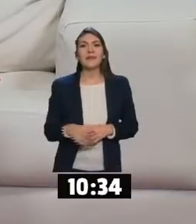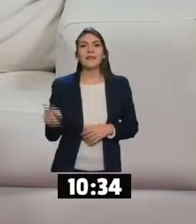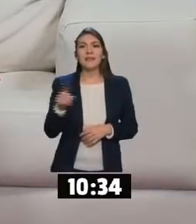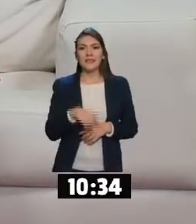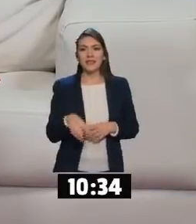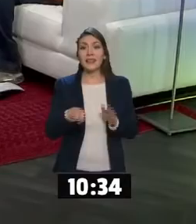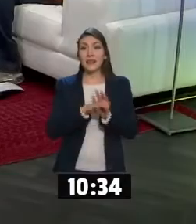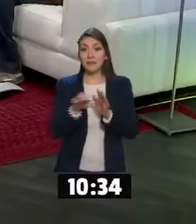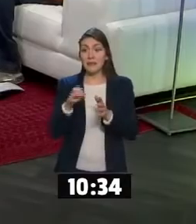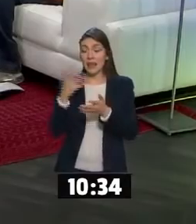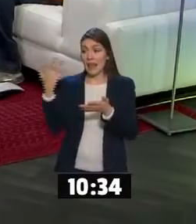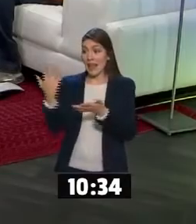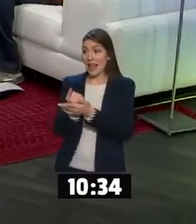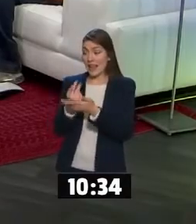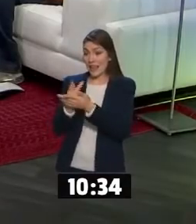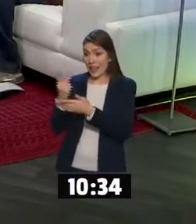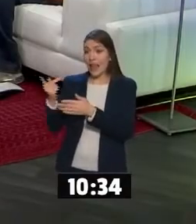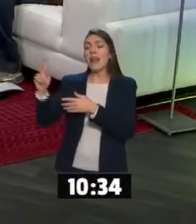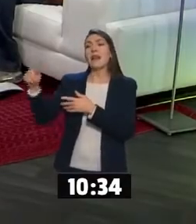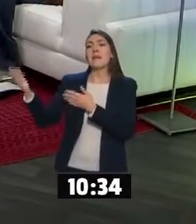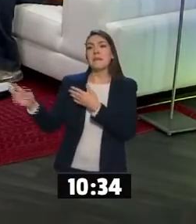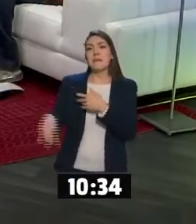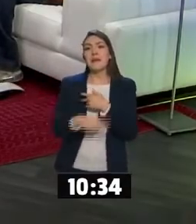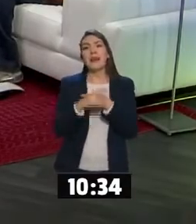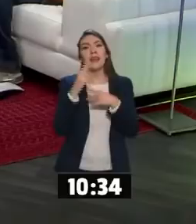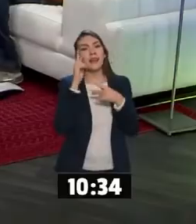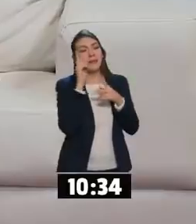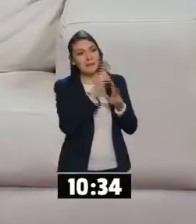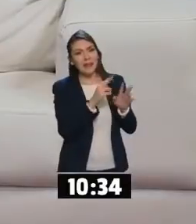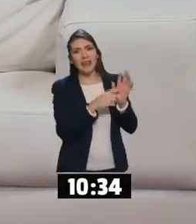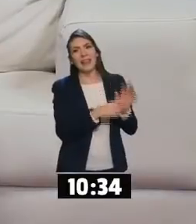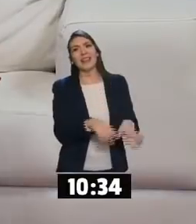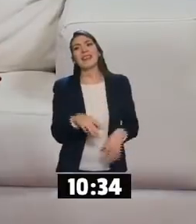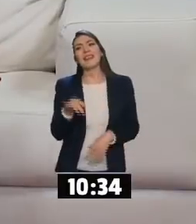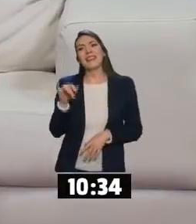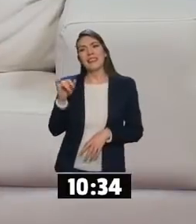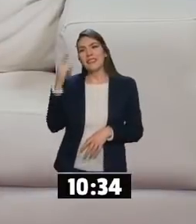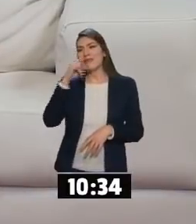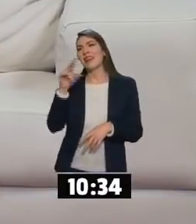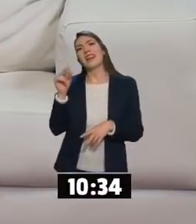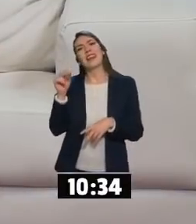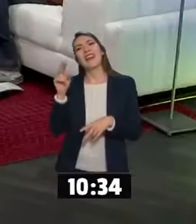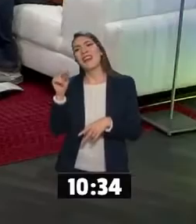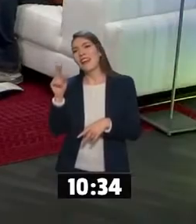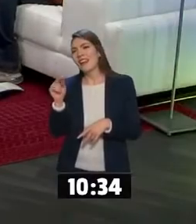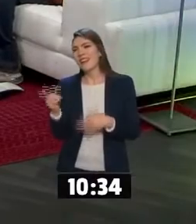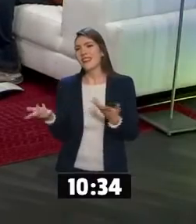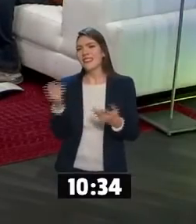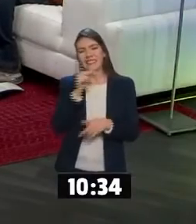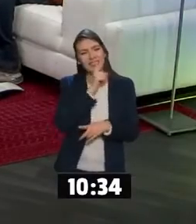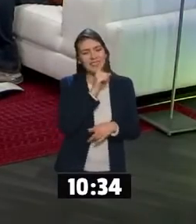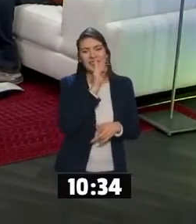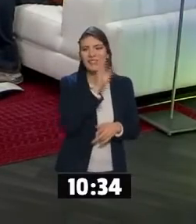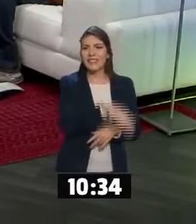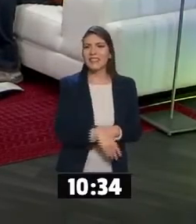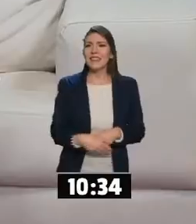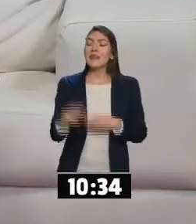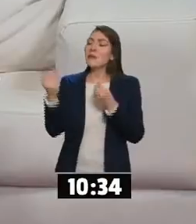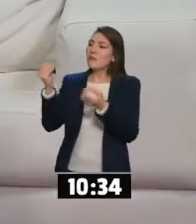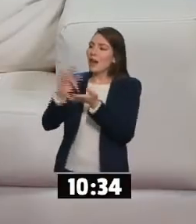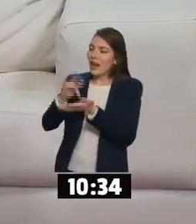Ariel. Y si no se lo gana, pues no venga, no es necesario. No, también que venga, que hable mal de los organizadores. Chicos, muchas gracias.